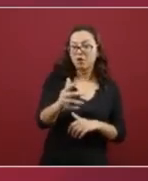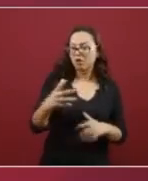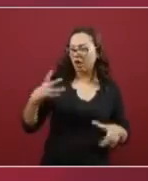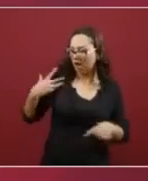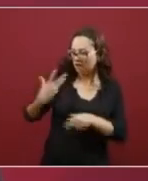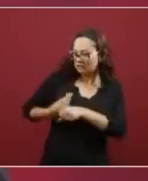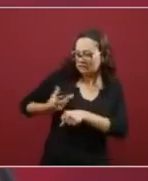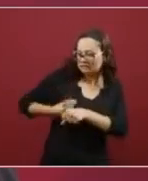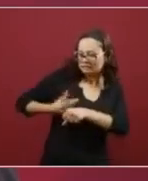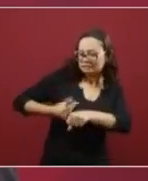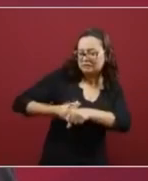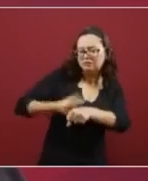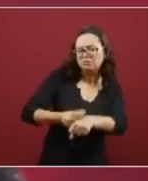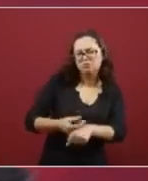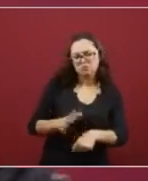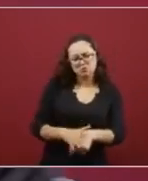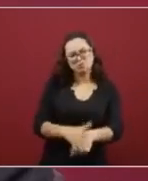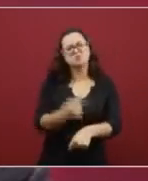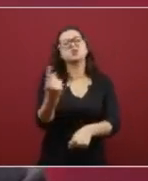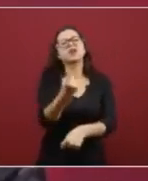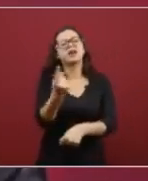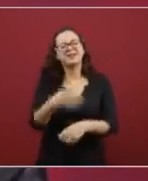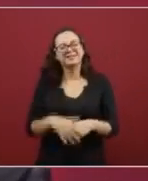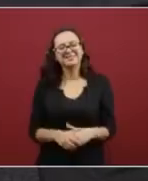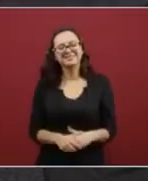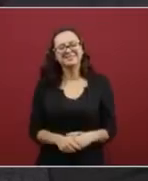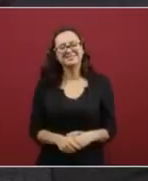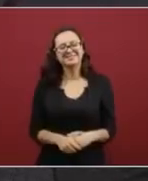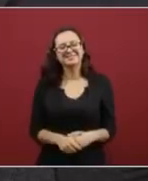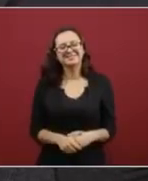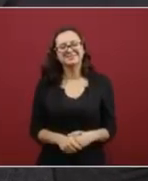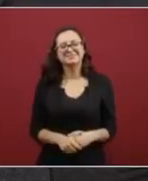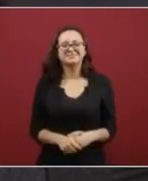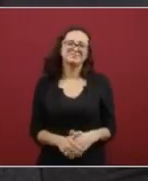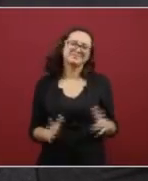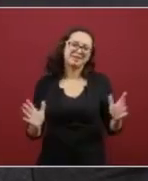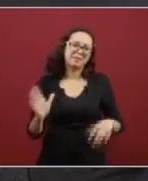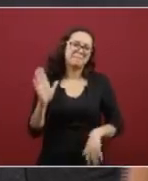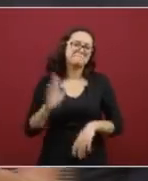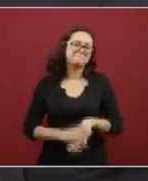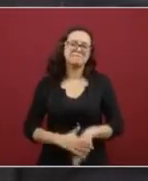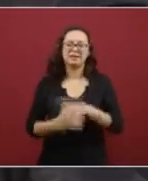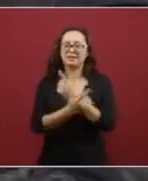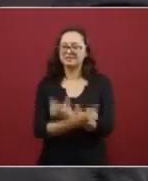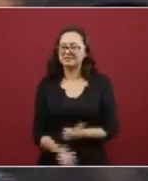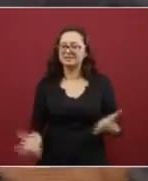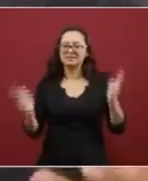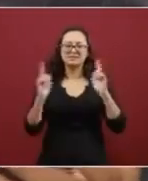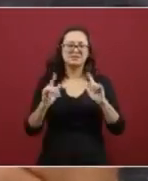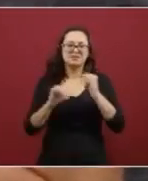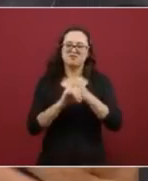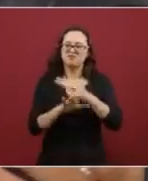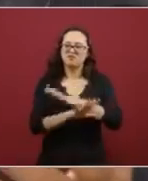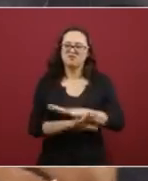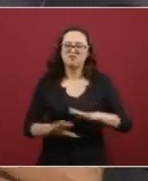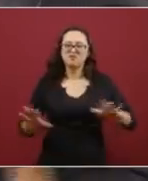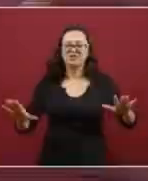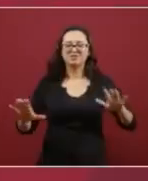tiempos? Porque hubo más libertad con